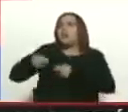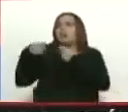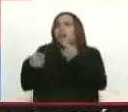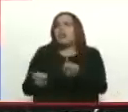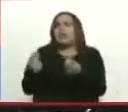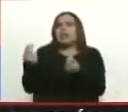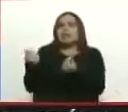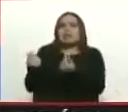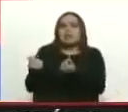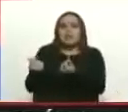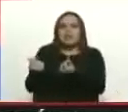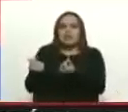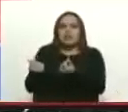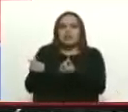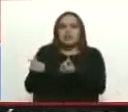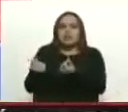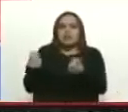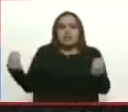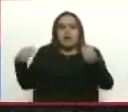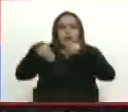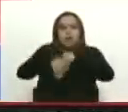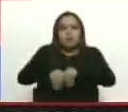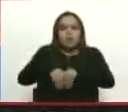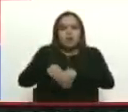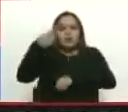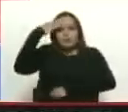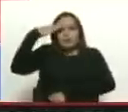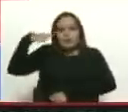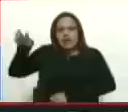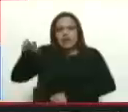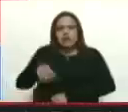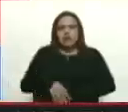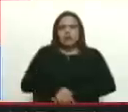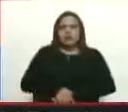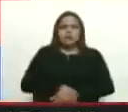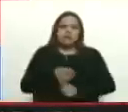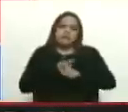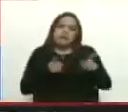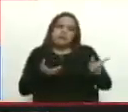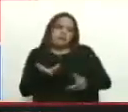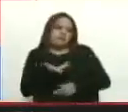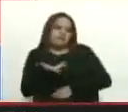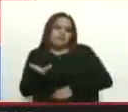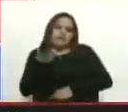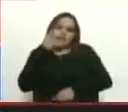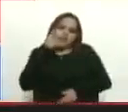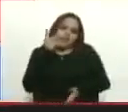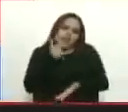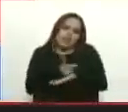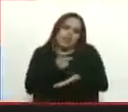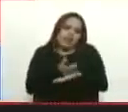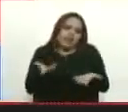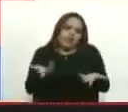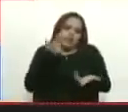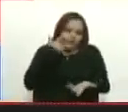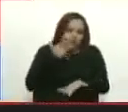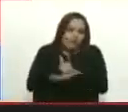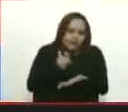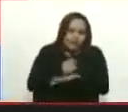el dinero del acuerdo de México. Bueno, pues eso hay que verlo, ¿oyeron?